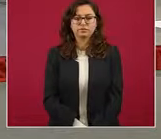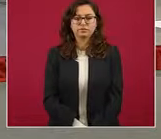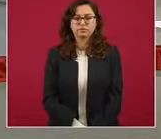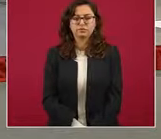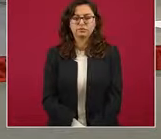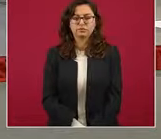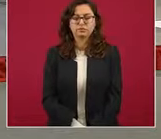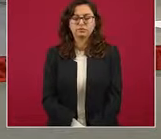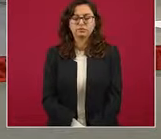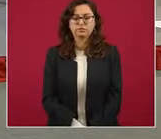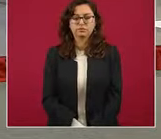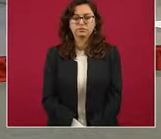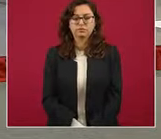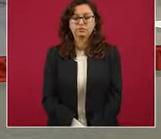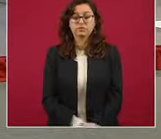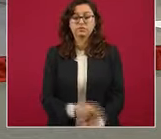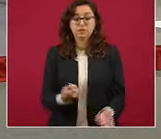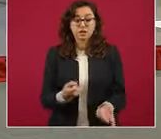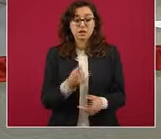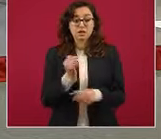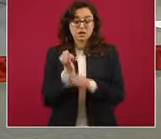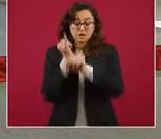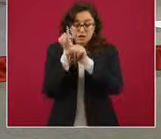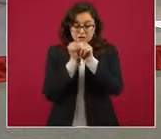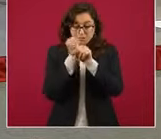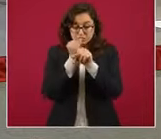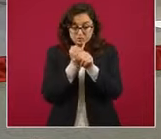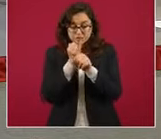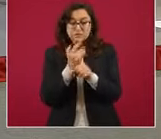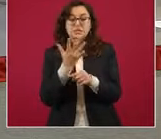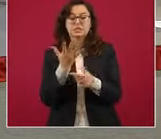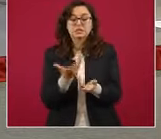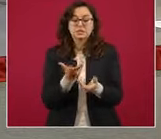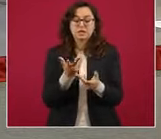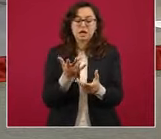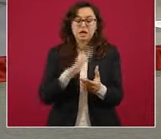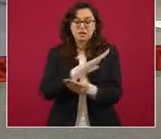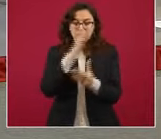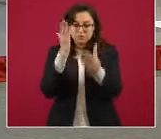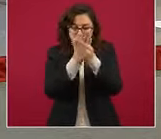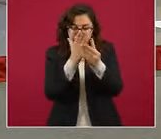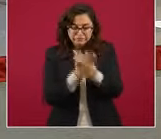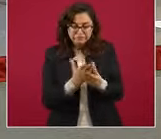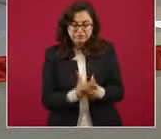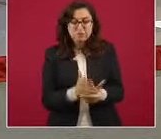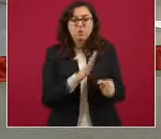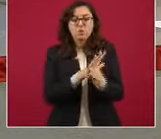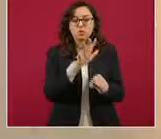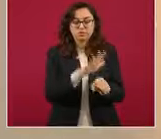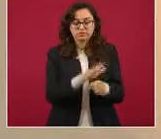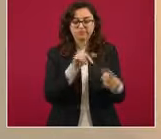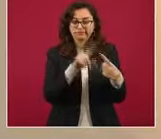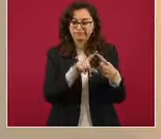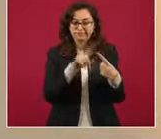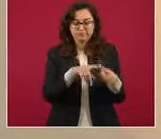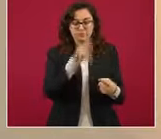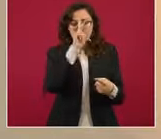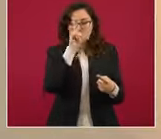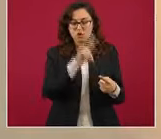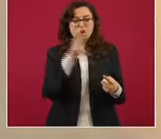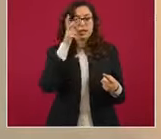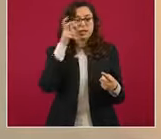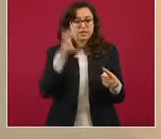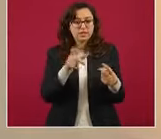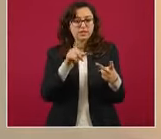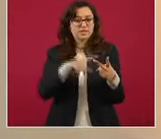El mayor número de carpetas de investigación por robo de hidrocarburos se concentra en Hidalgo, que es el número uno,